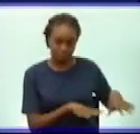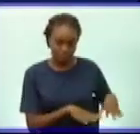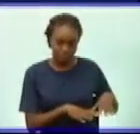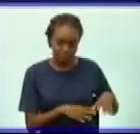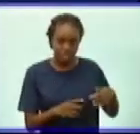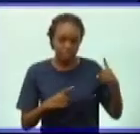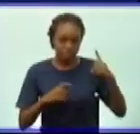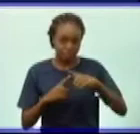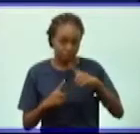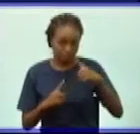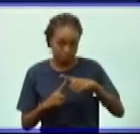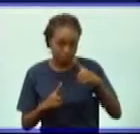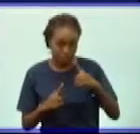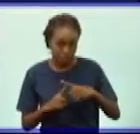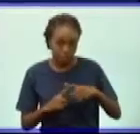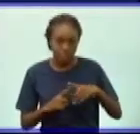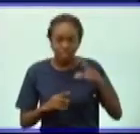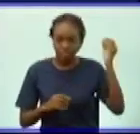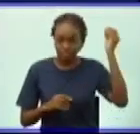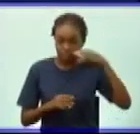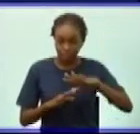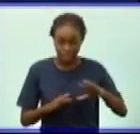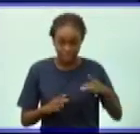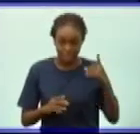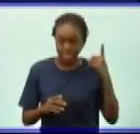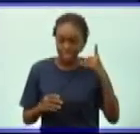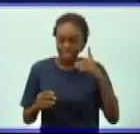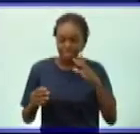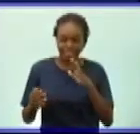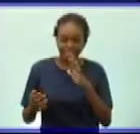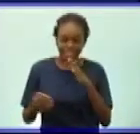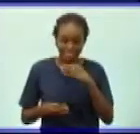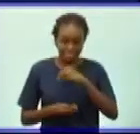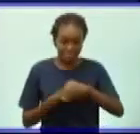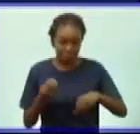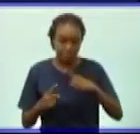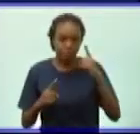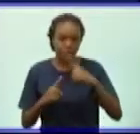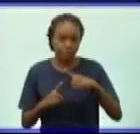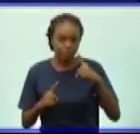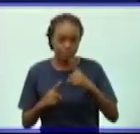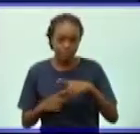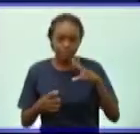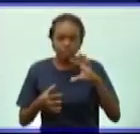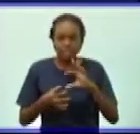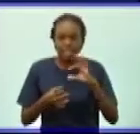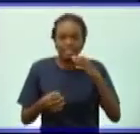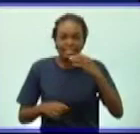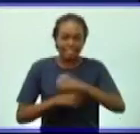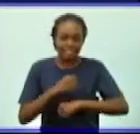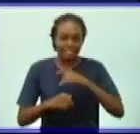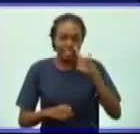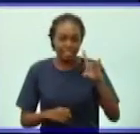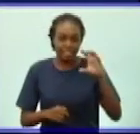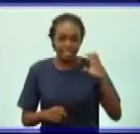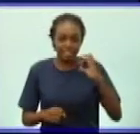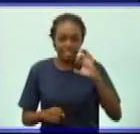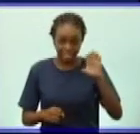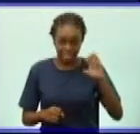datos anteriores podemos llegar que la variación de temperatura del queroseno es